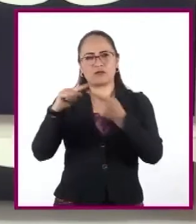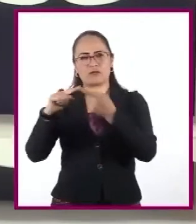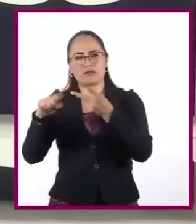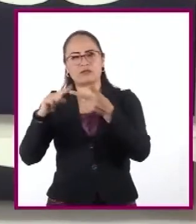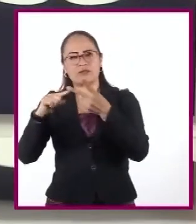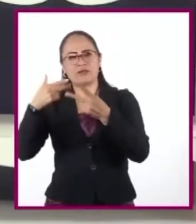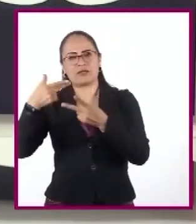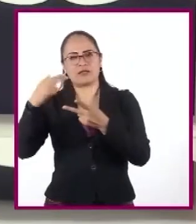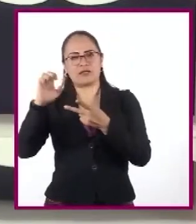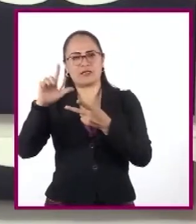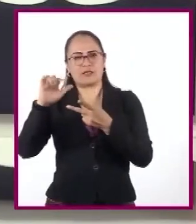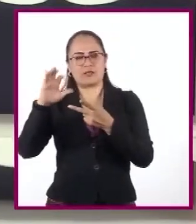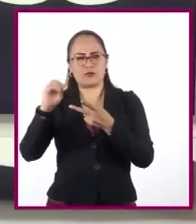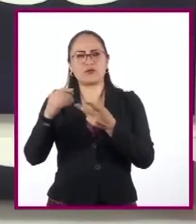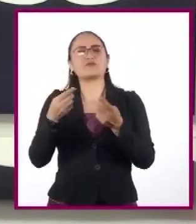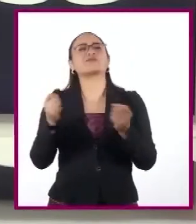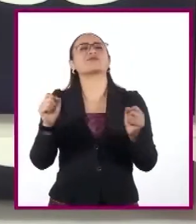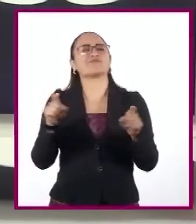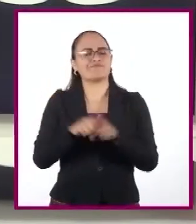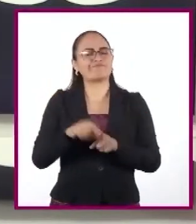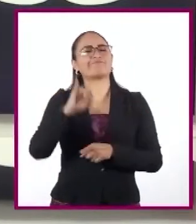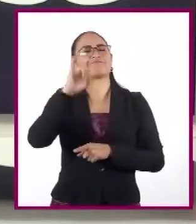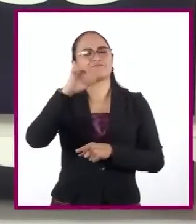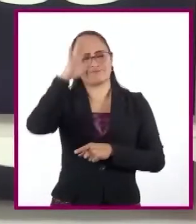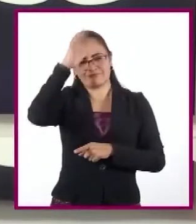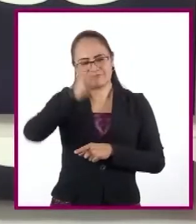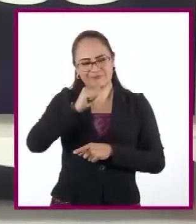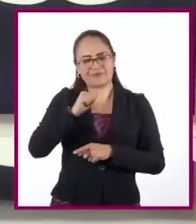Correcto. Ambos tienen sus electrones